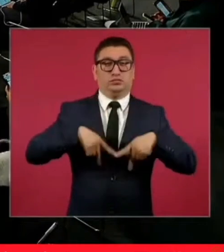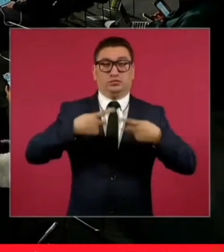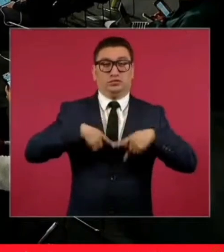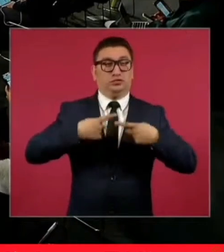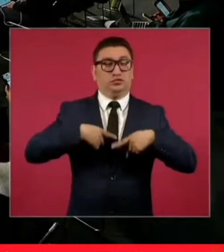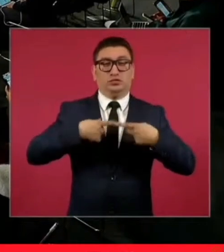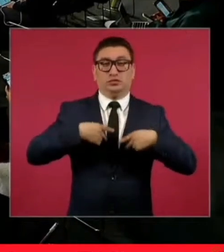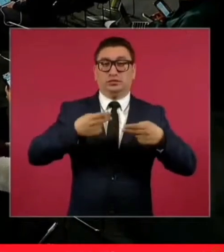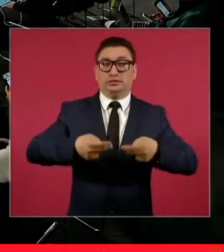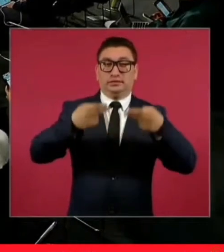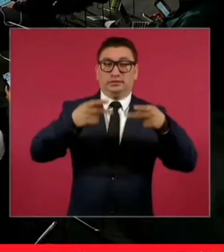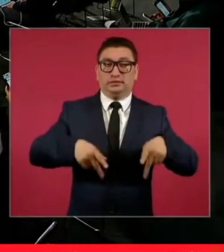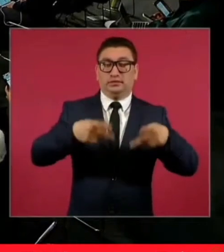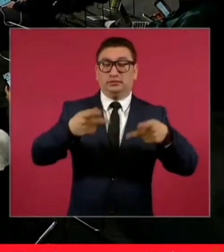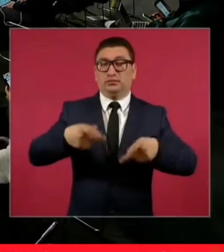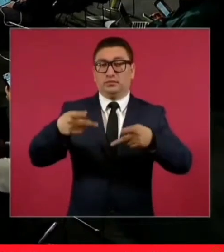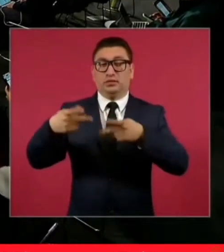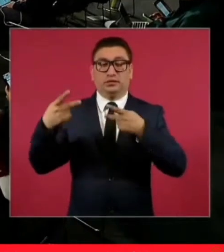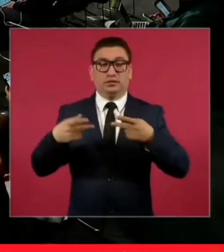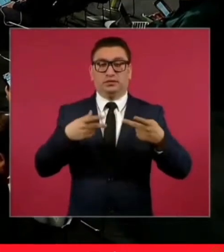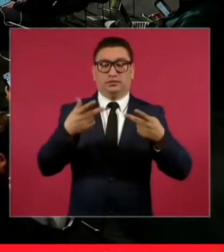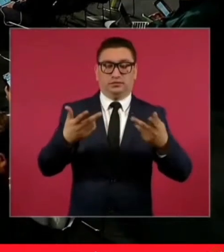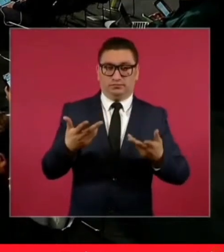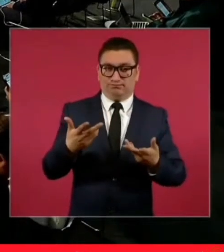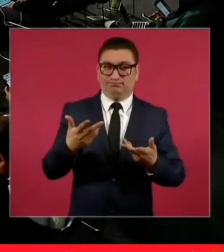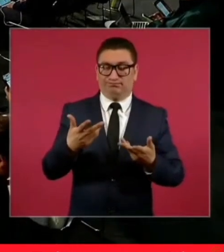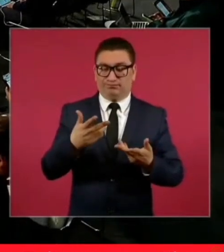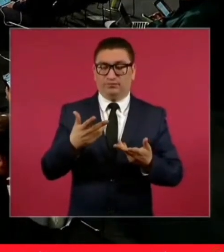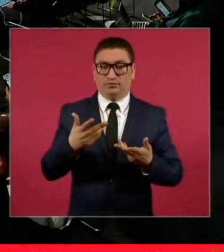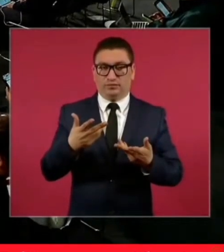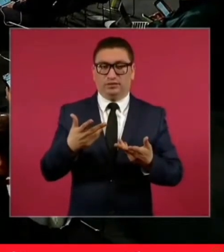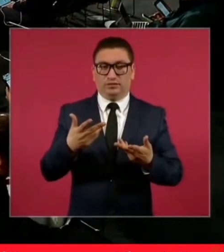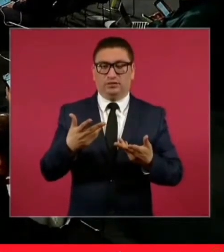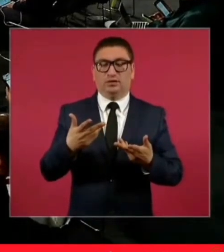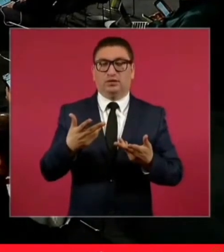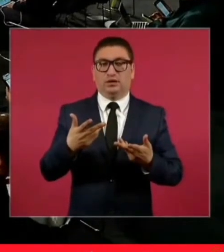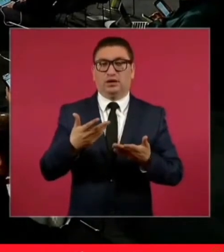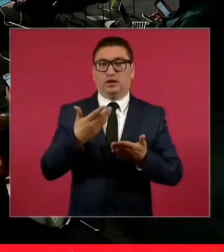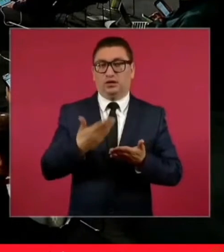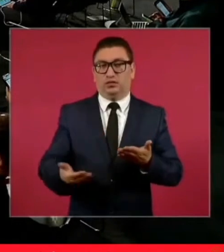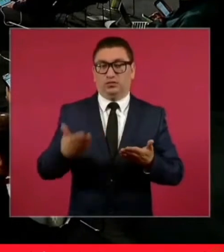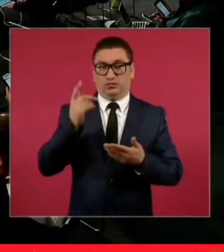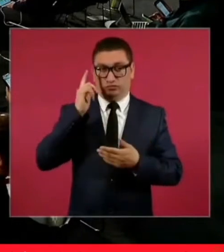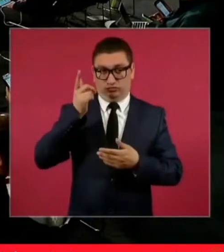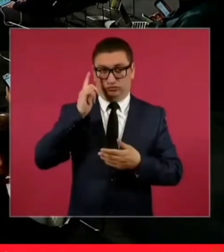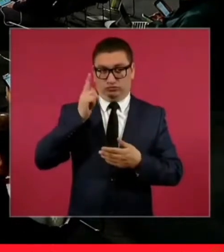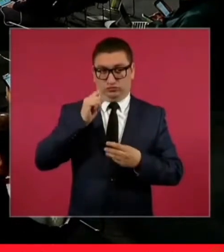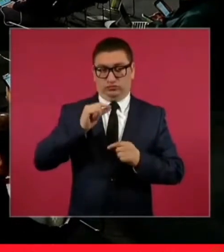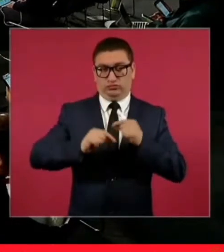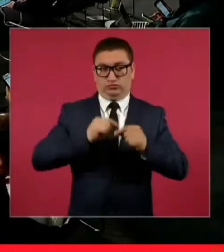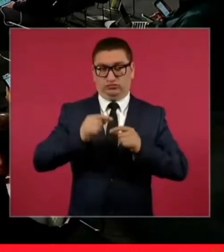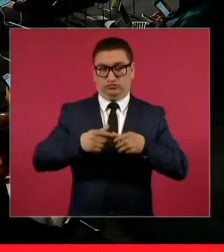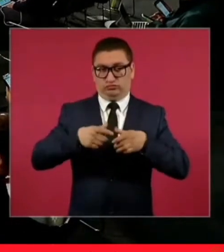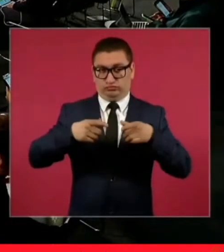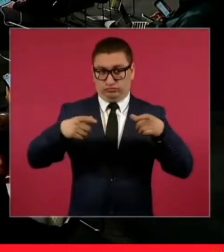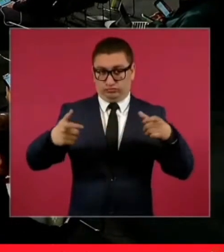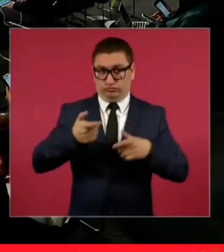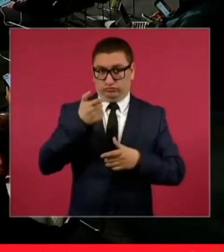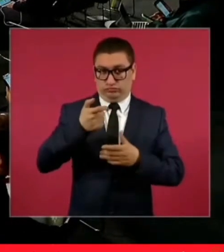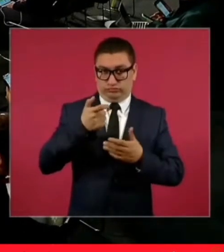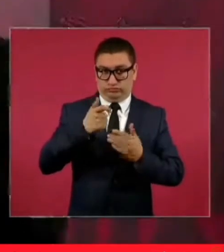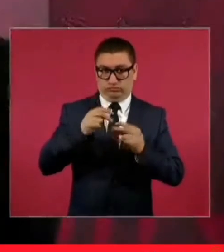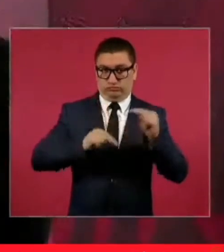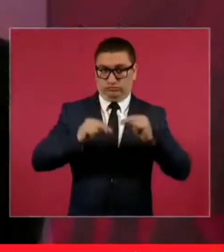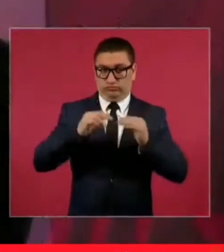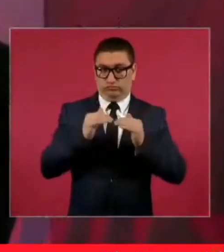informal. Yo espero que ahora que la economía está creciendo,